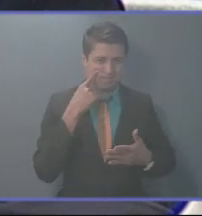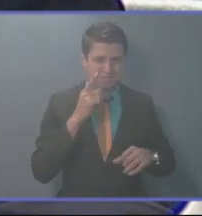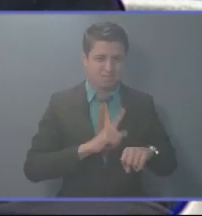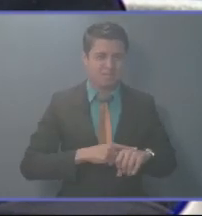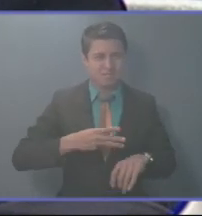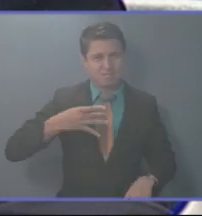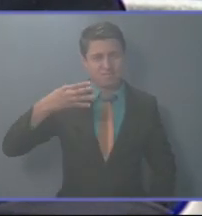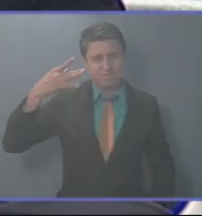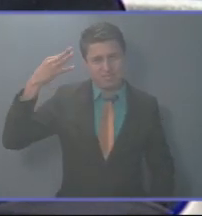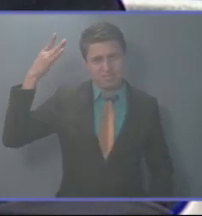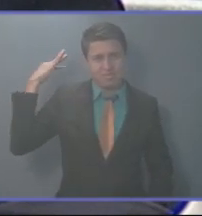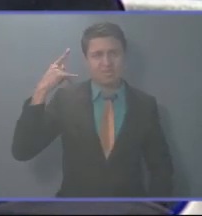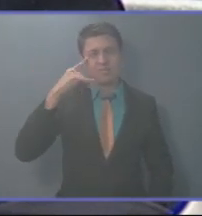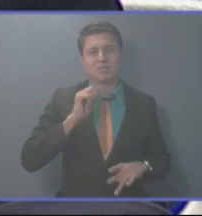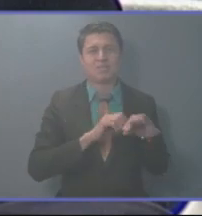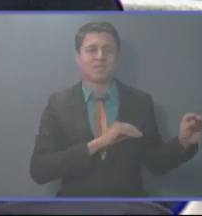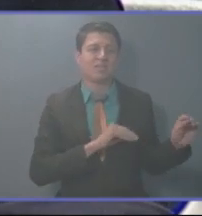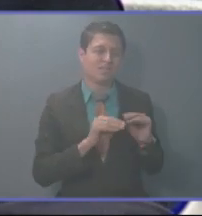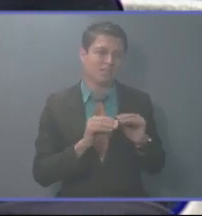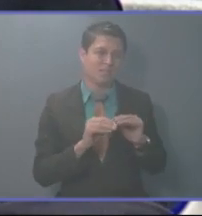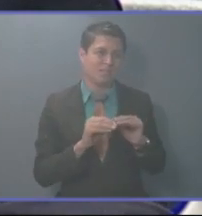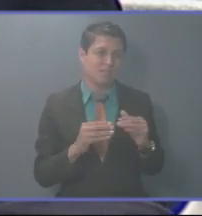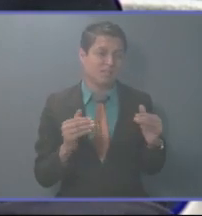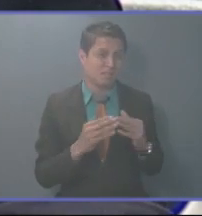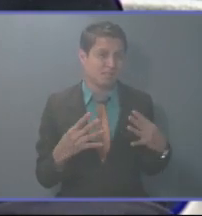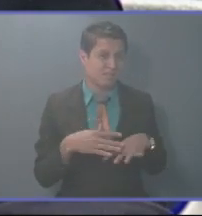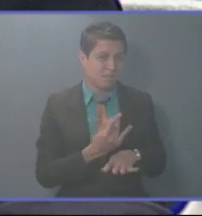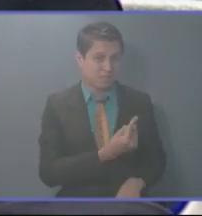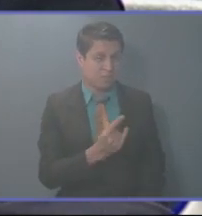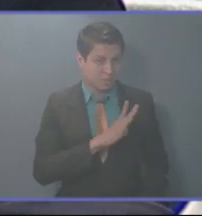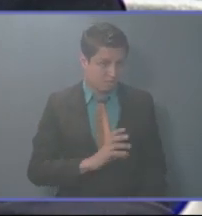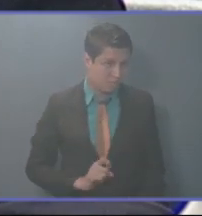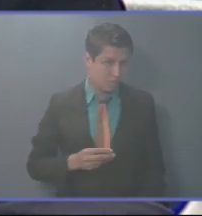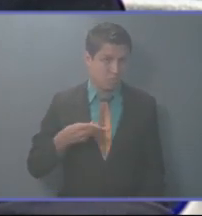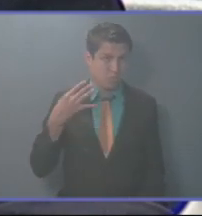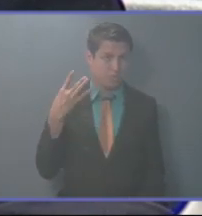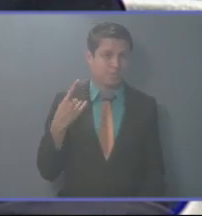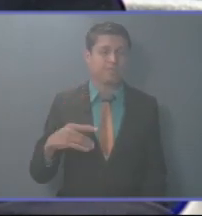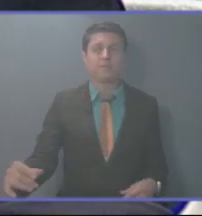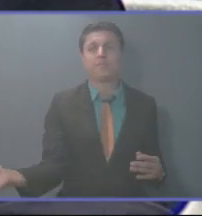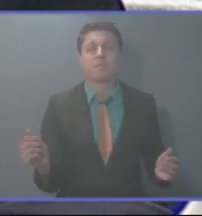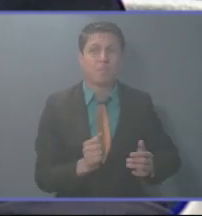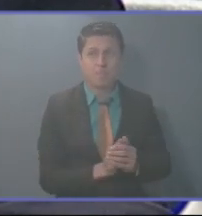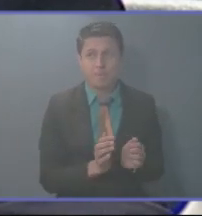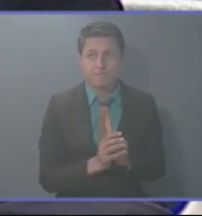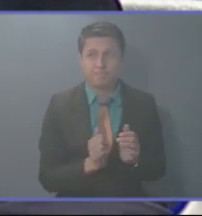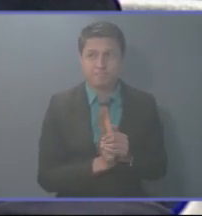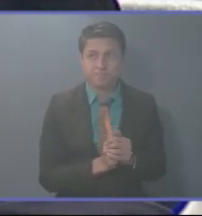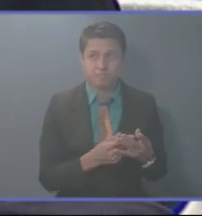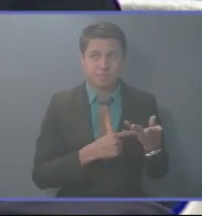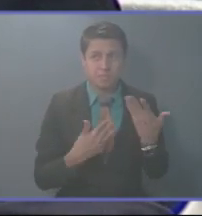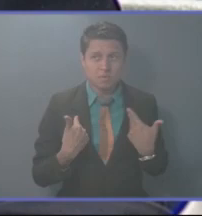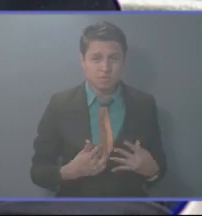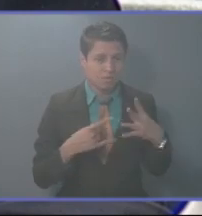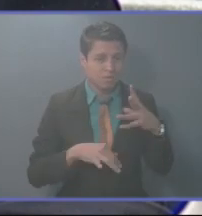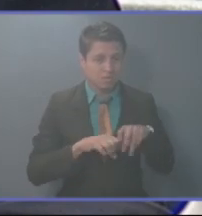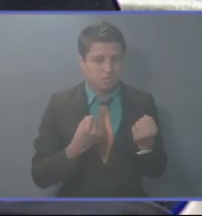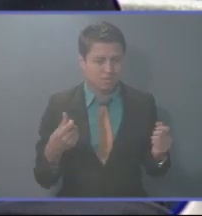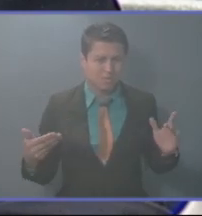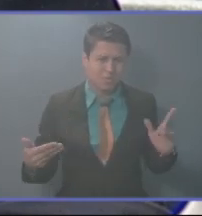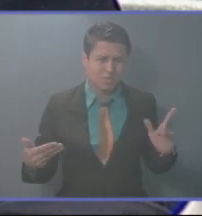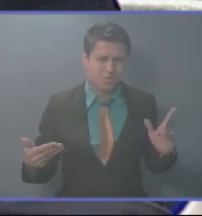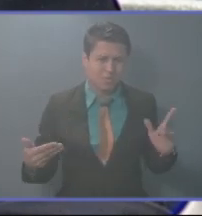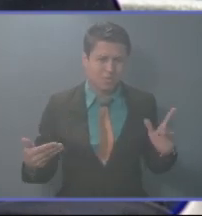históricos relacionados con el conflicto armado interno salvadoreño y con las violaciones a los derechos humanos y a las infracciones al